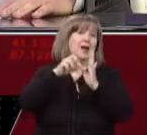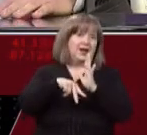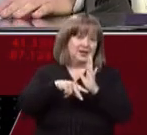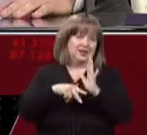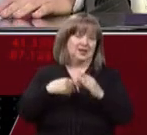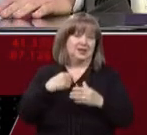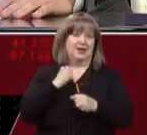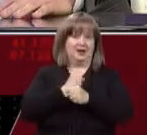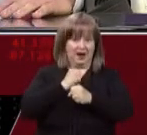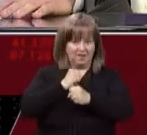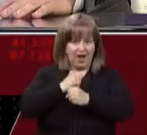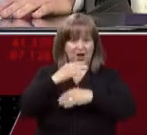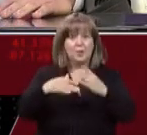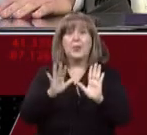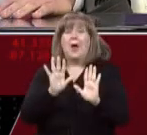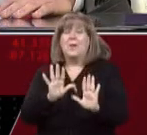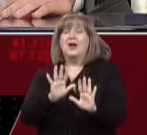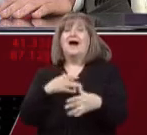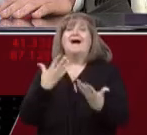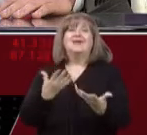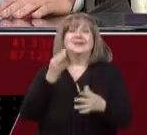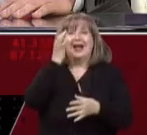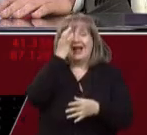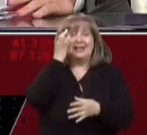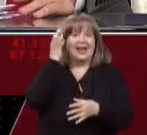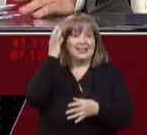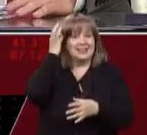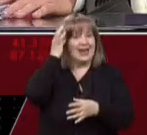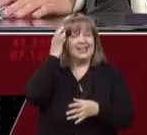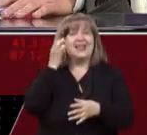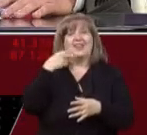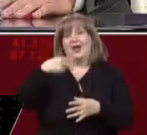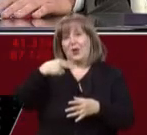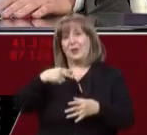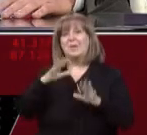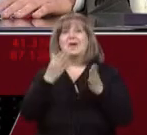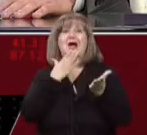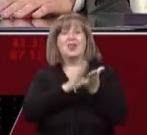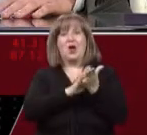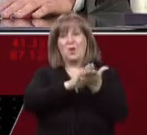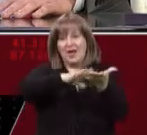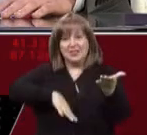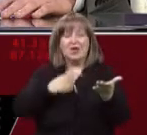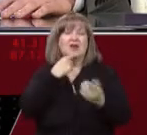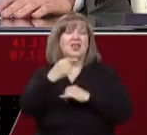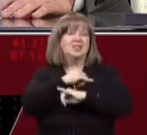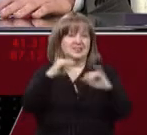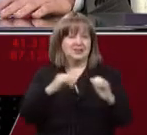Bueno, estaremos expectantes a ver el 30 de noviembre ese documento que en teoría estaría listo. Diputado, gracias